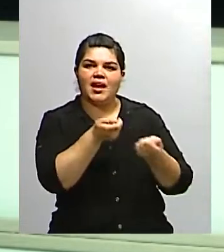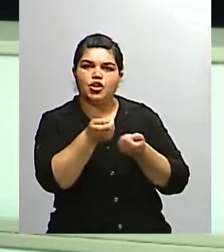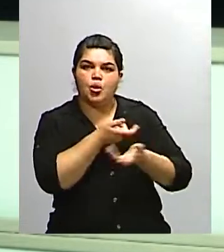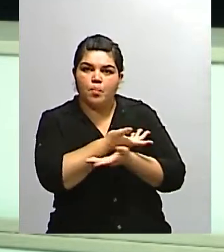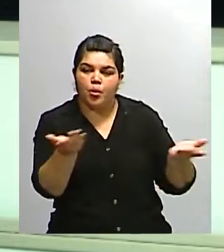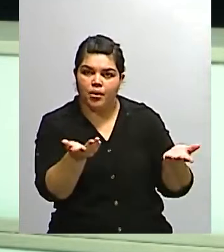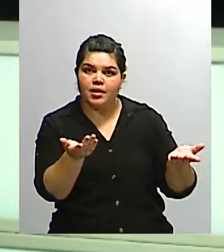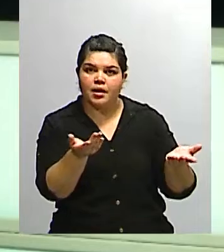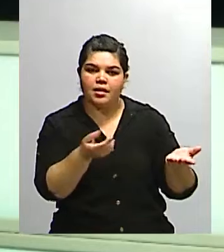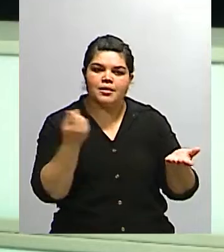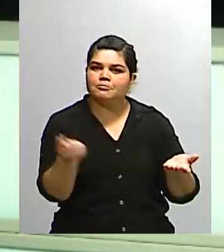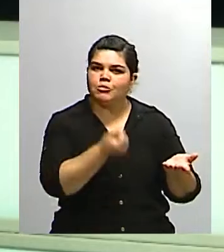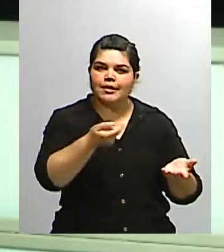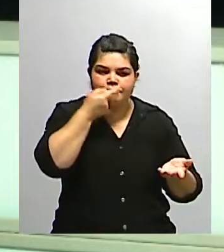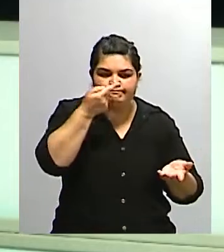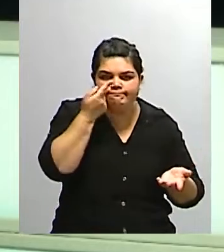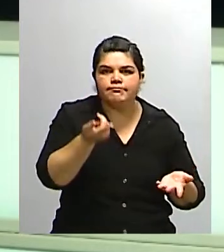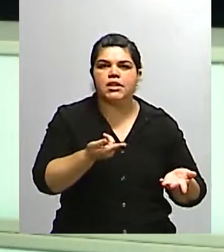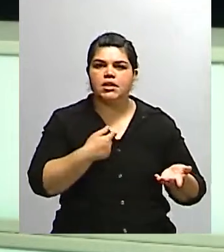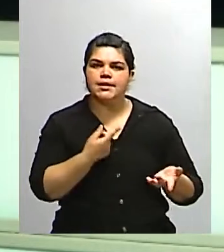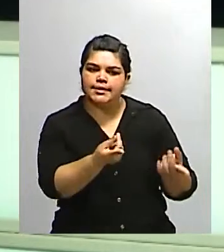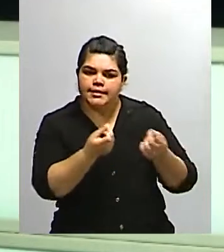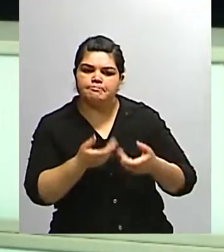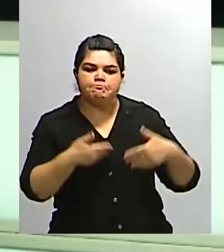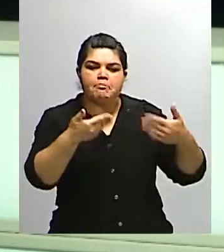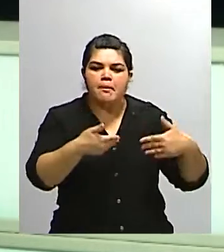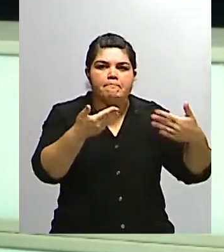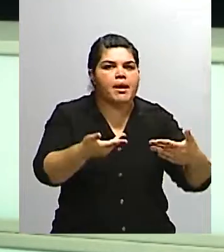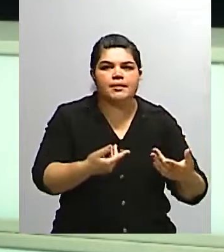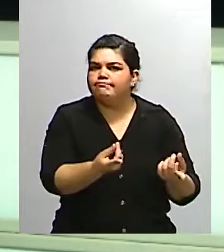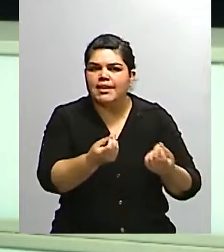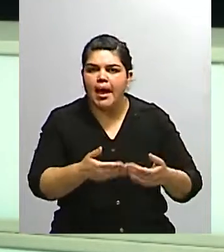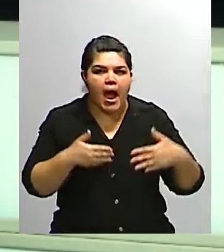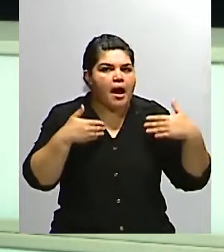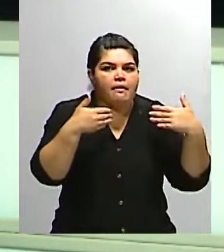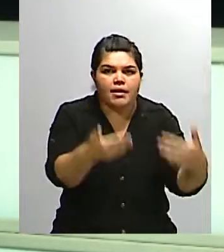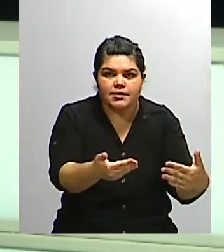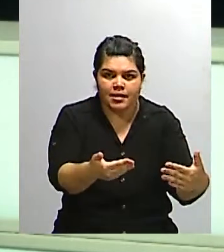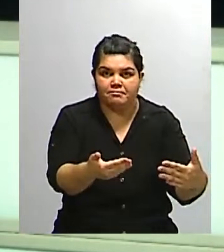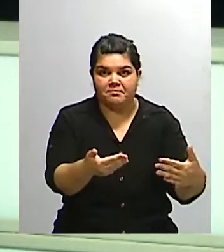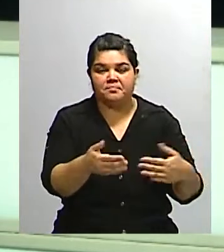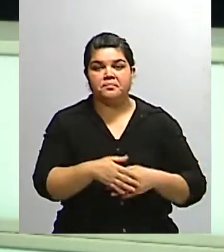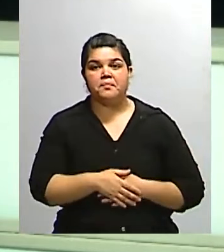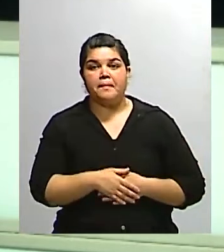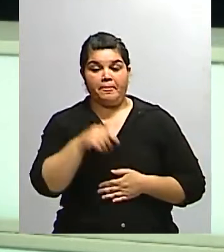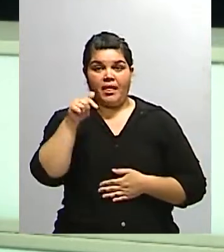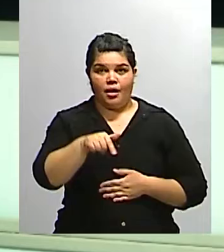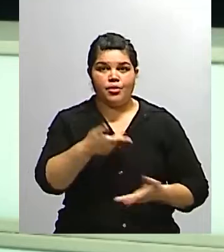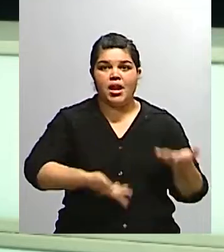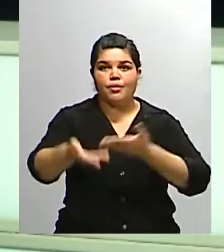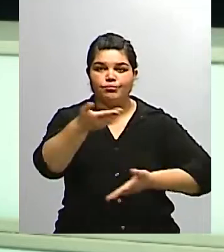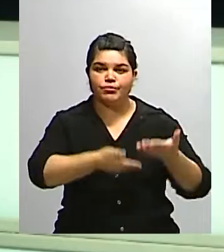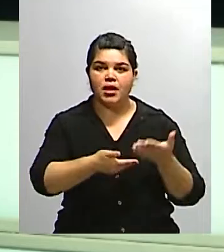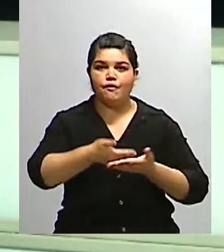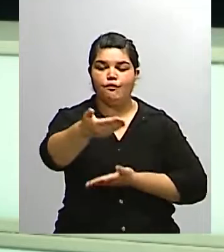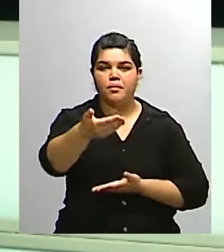necesario ir más allá incluso de lo que ya se estaba haciendo en la provincia de Mendoza. Vamos a compartir un informe de